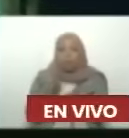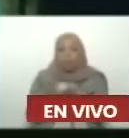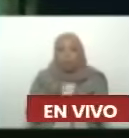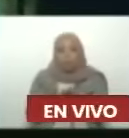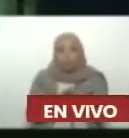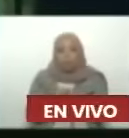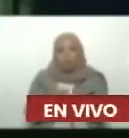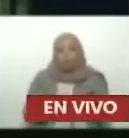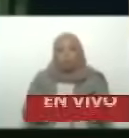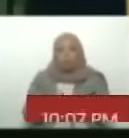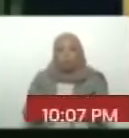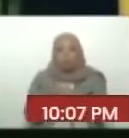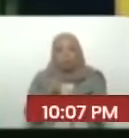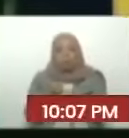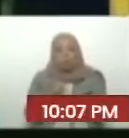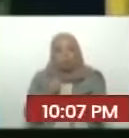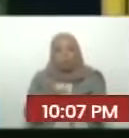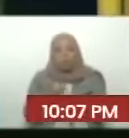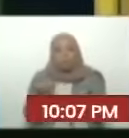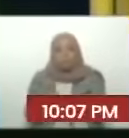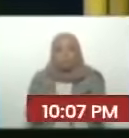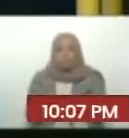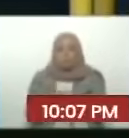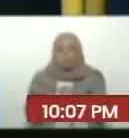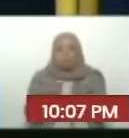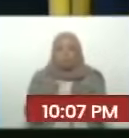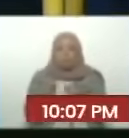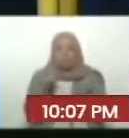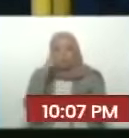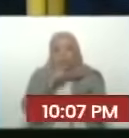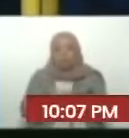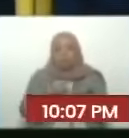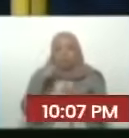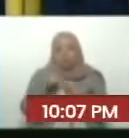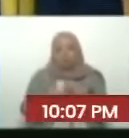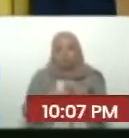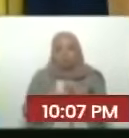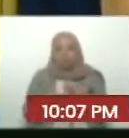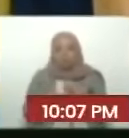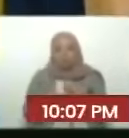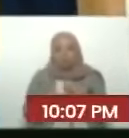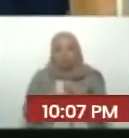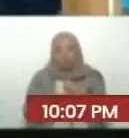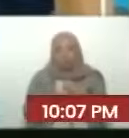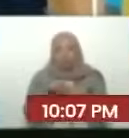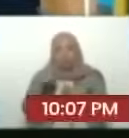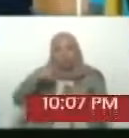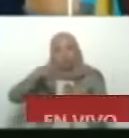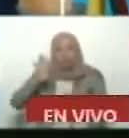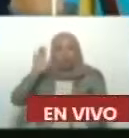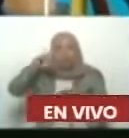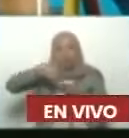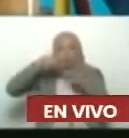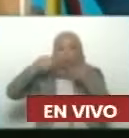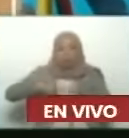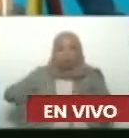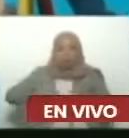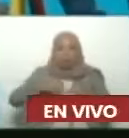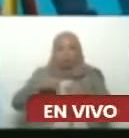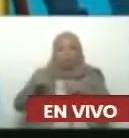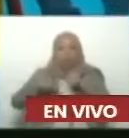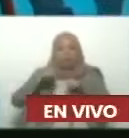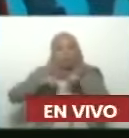propuesta para trabajar estas mismas ideas, este mismo proyecto, y que Aragua se consolide y